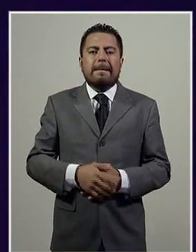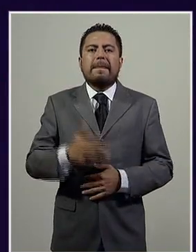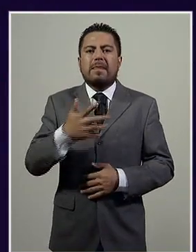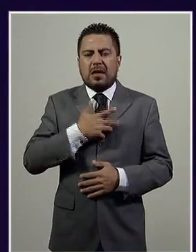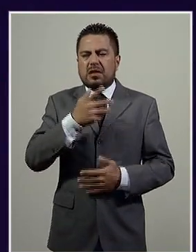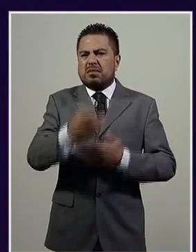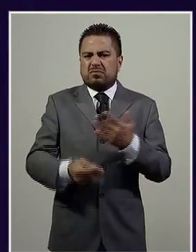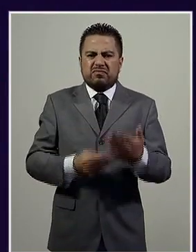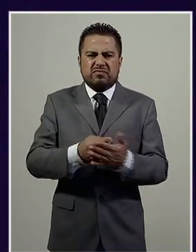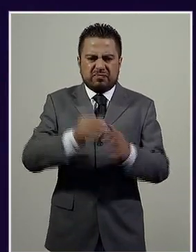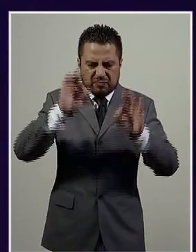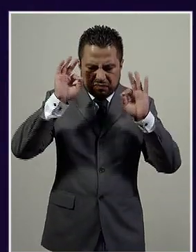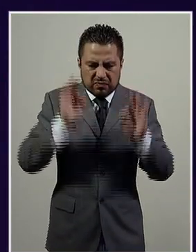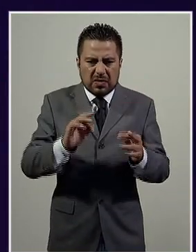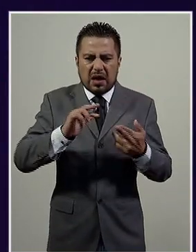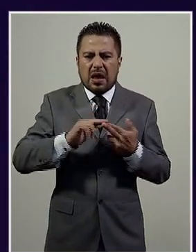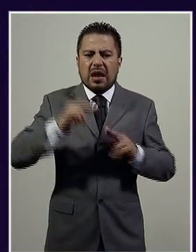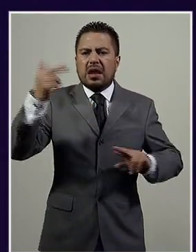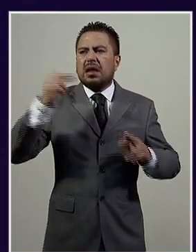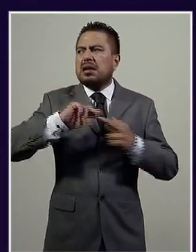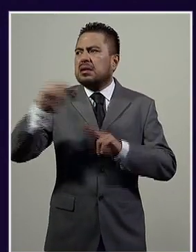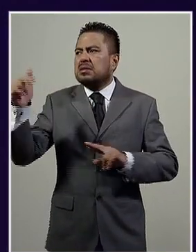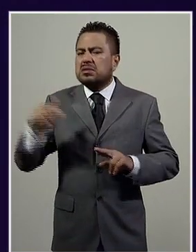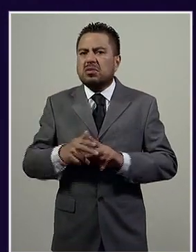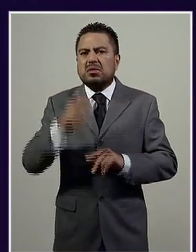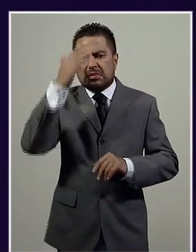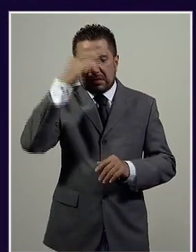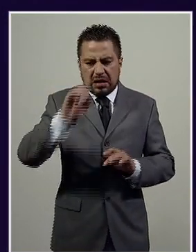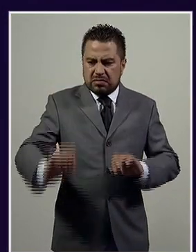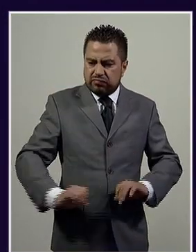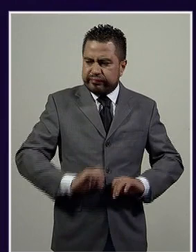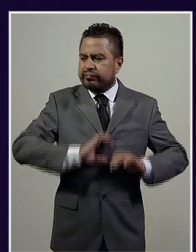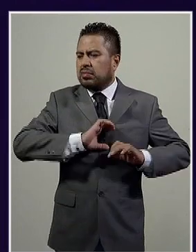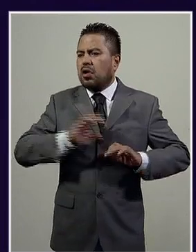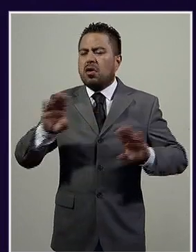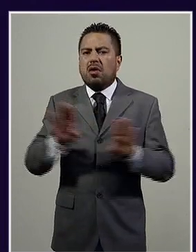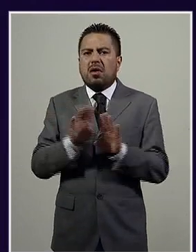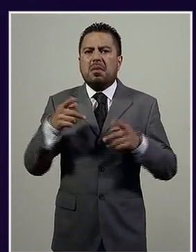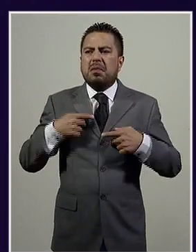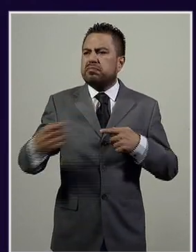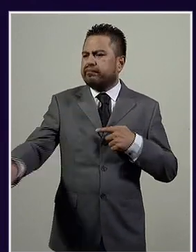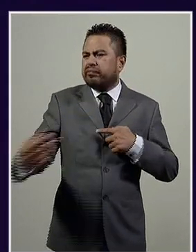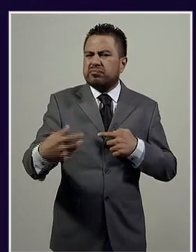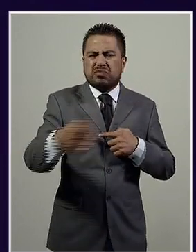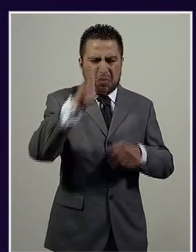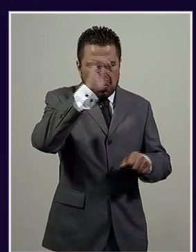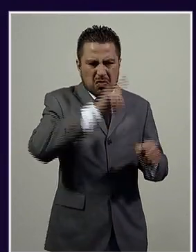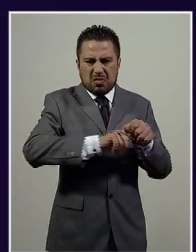la disposición de relacionarte, saber que te vas a enriquecer como persona, ¿no? Y después,